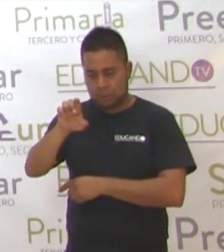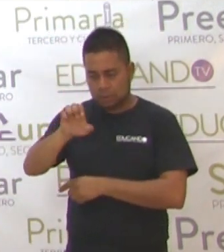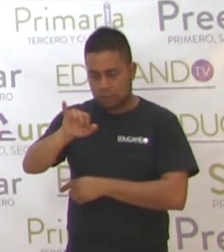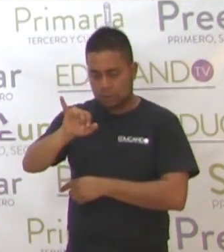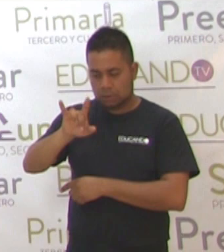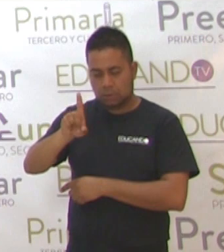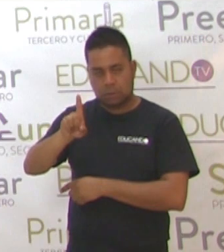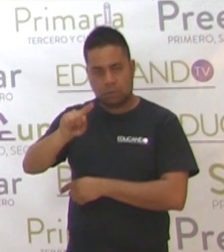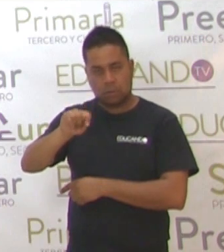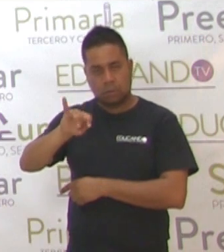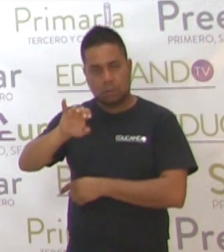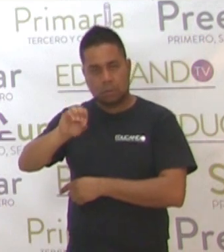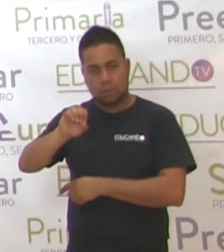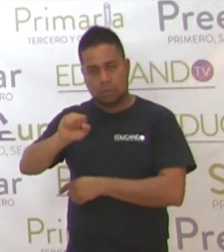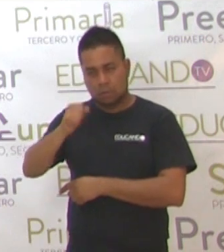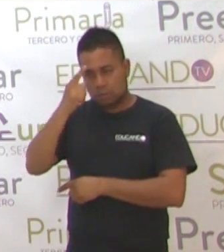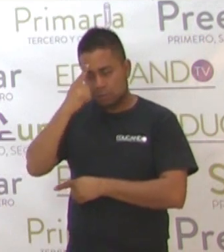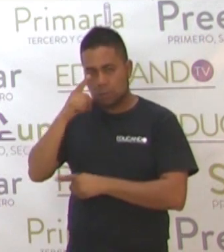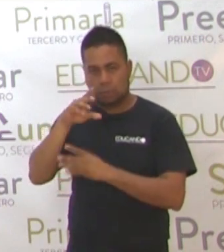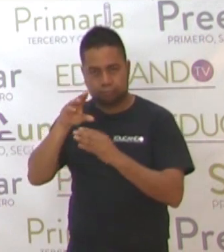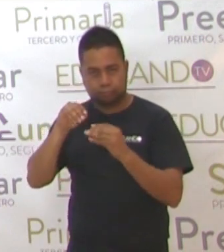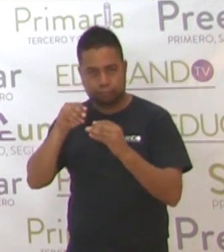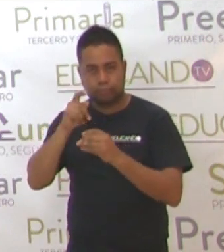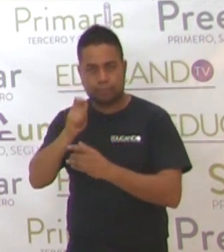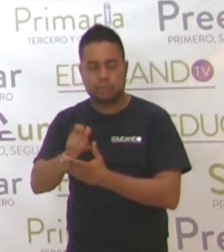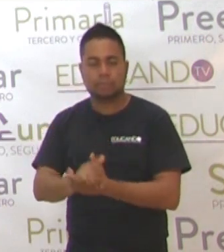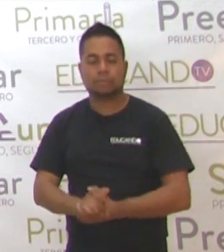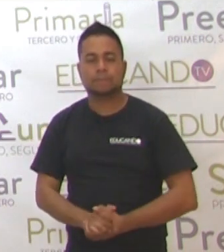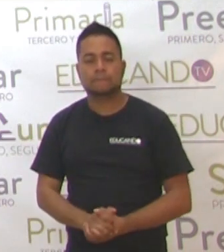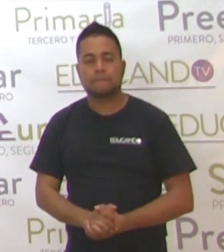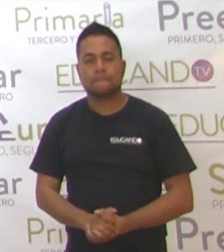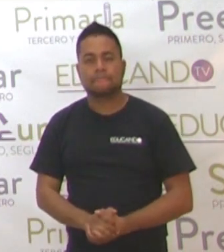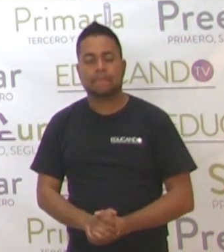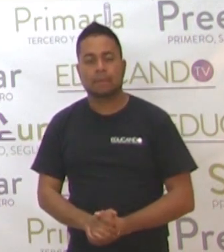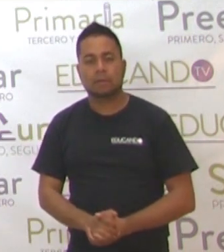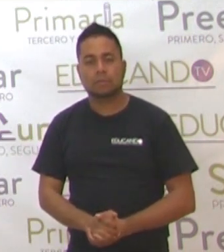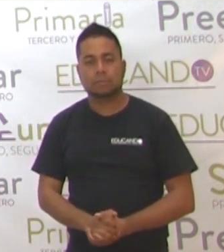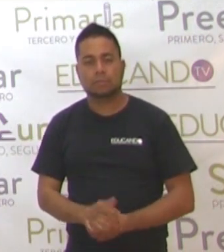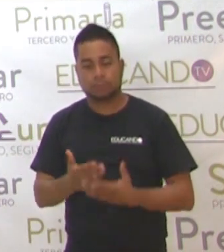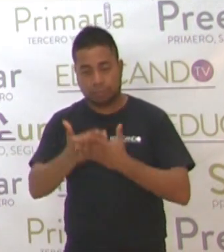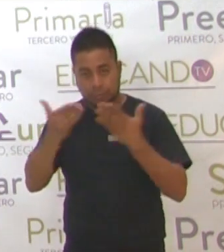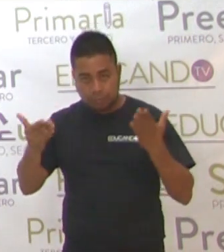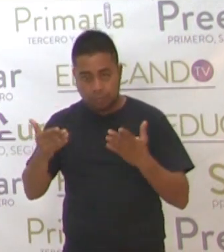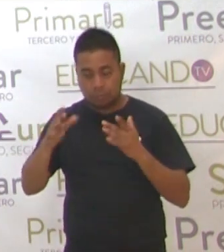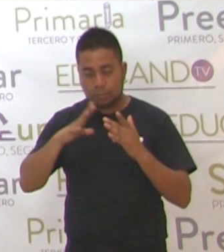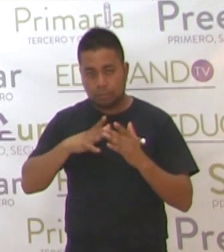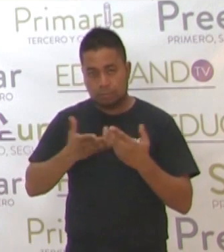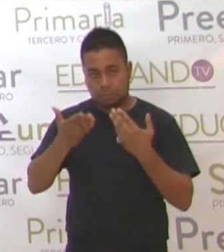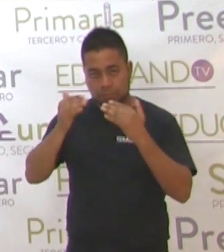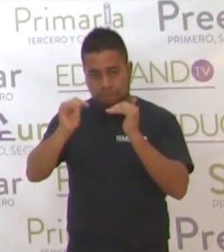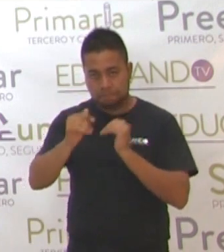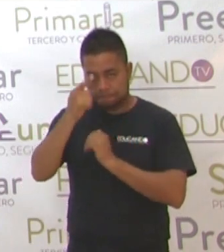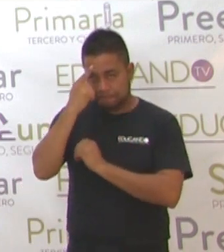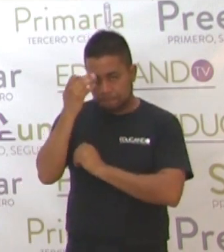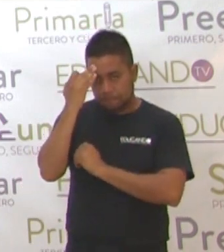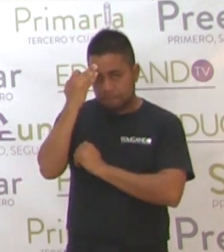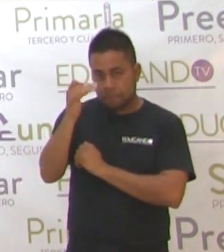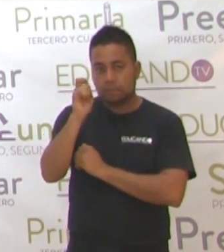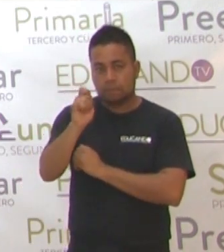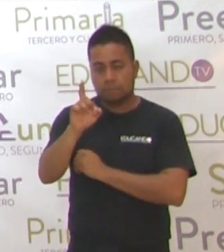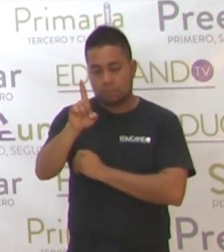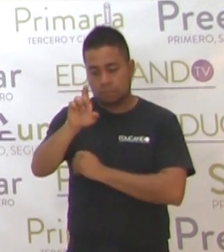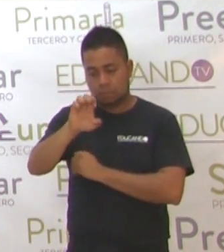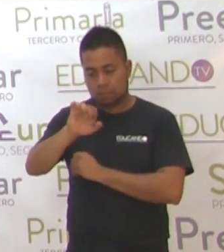en lo que son las conversaciones vamos ahora a conocer los de isis de tiempo mucha atención